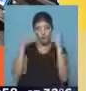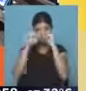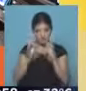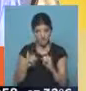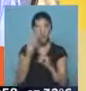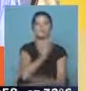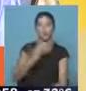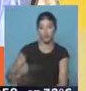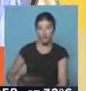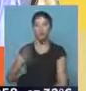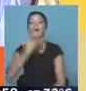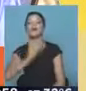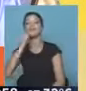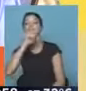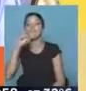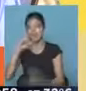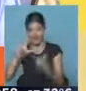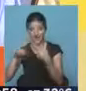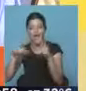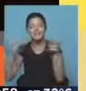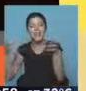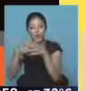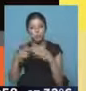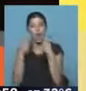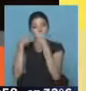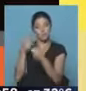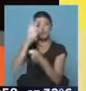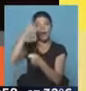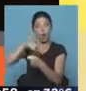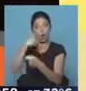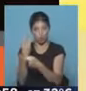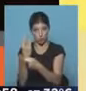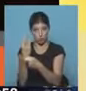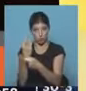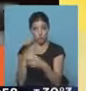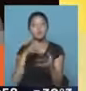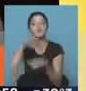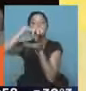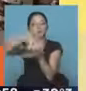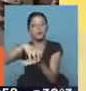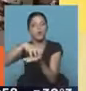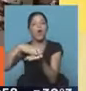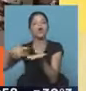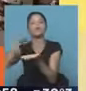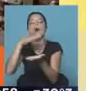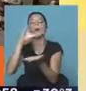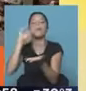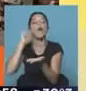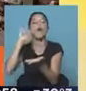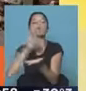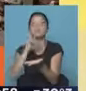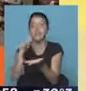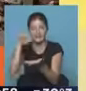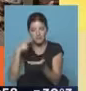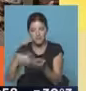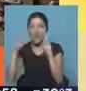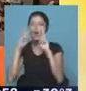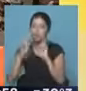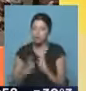de la FARC. El equipo, que cuenta con el respaldo de Naciones Unidas, se instaló en Bogotá y estará encargado del seguimiento, el impulso y